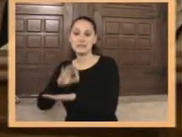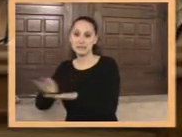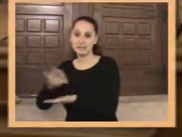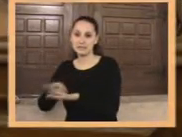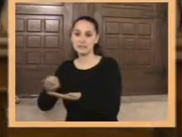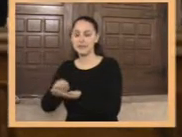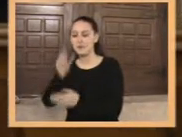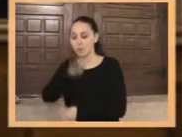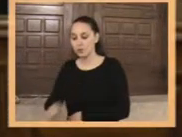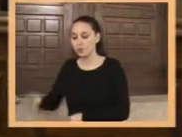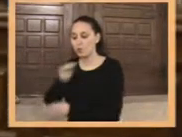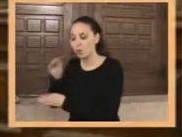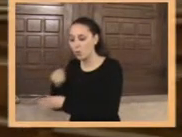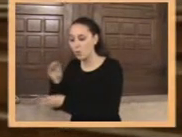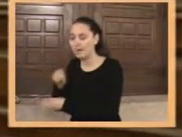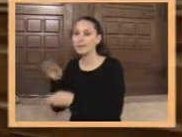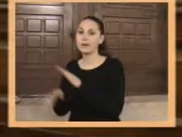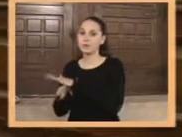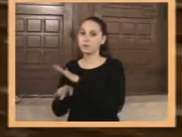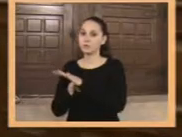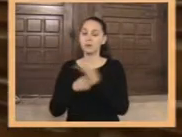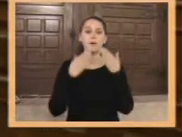Muchas gracias a ustedes. Paso a responderles.